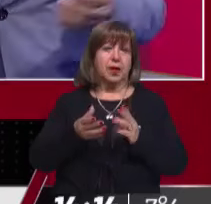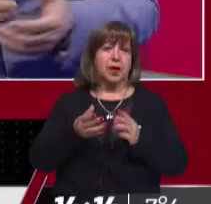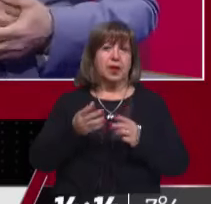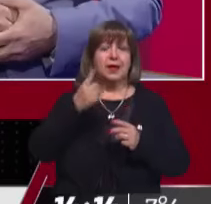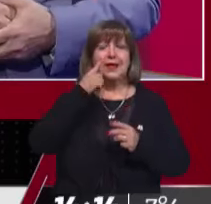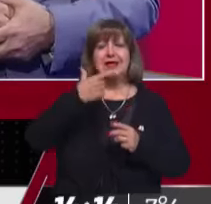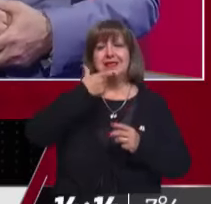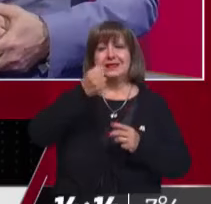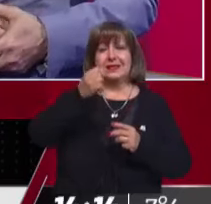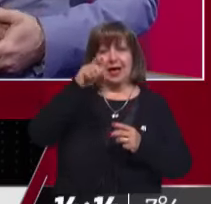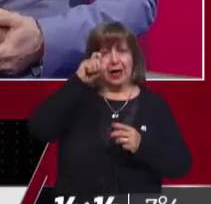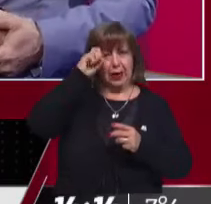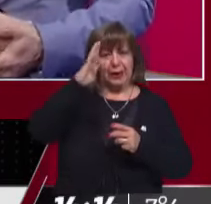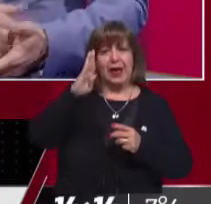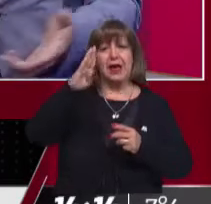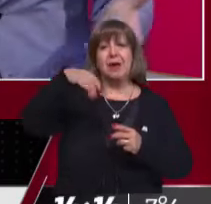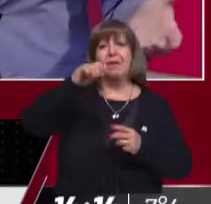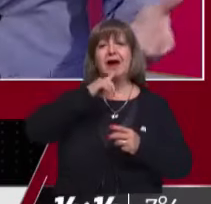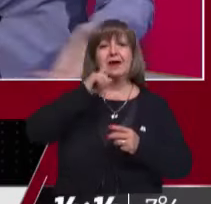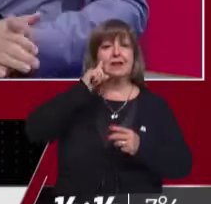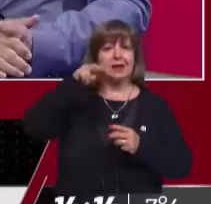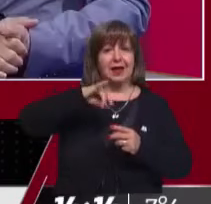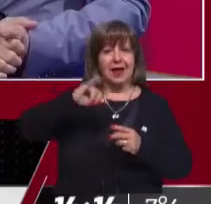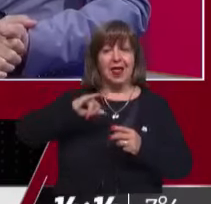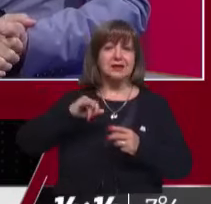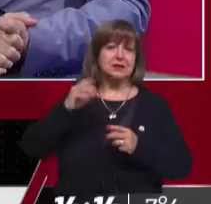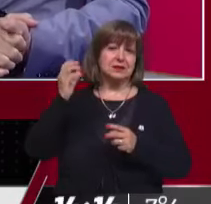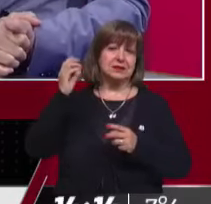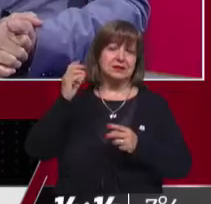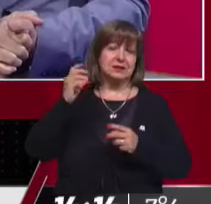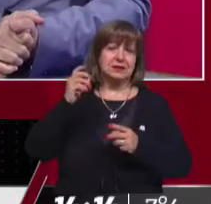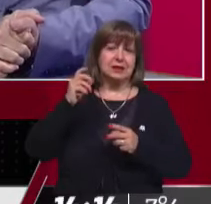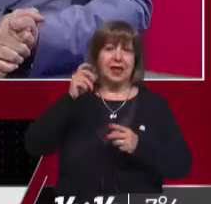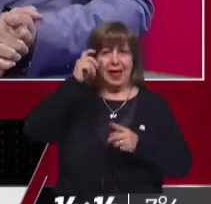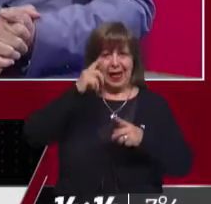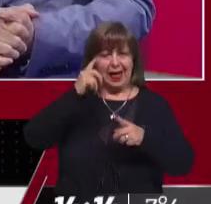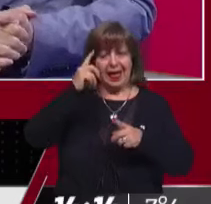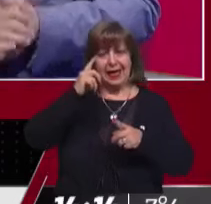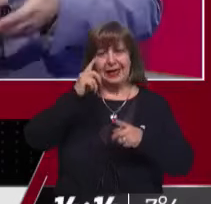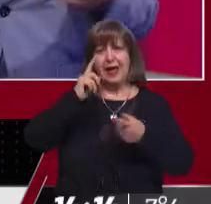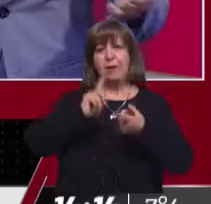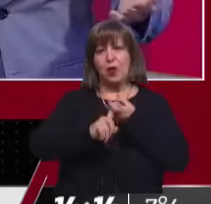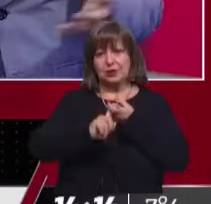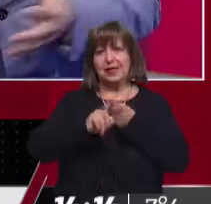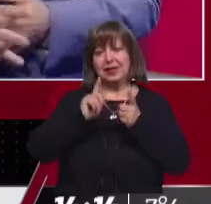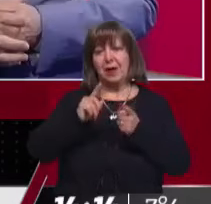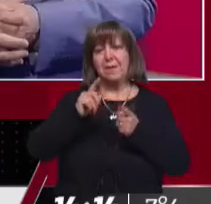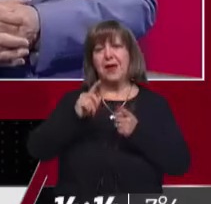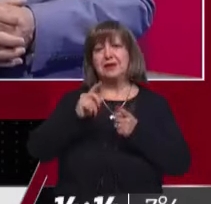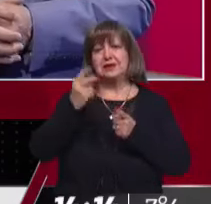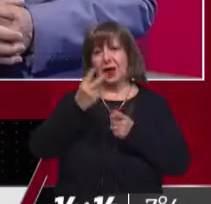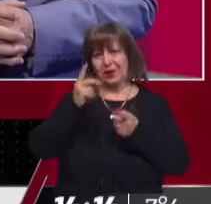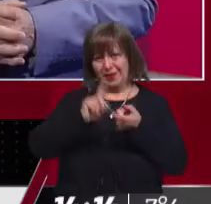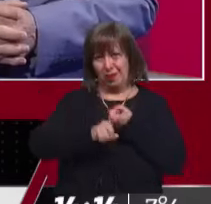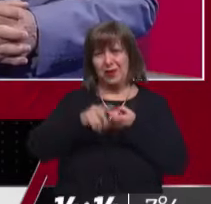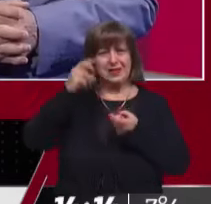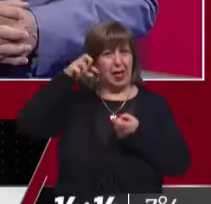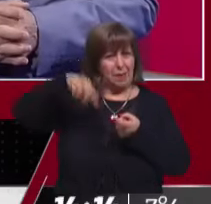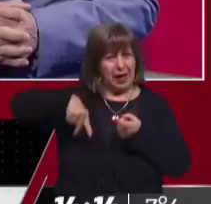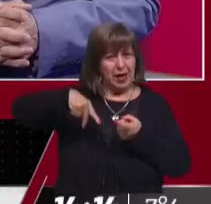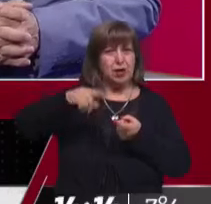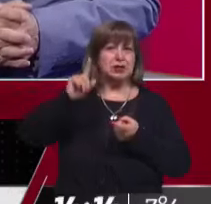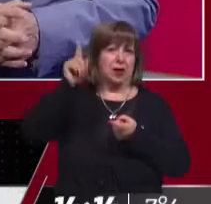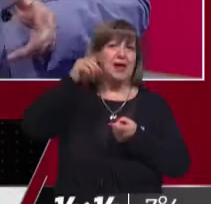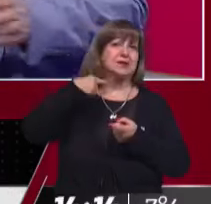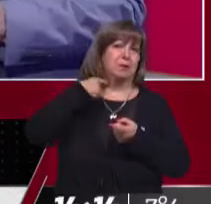Isabelita, que está Isabel en Martínez. España y ni piensa venir, ni por asomo, por supuesto. Claro. No van a estar los miembros de la Corte Suprema de Justicia de la